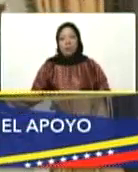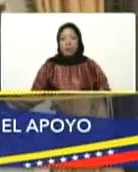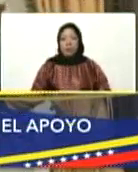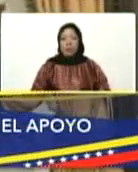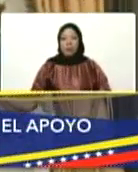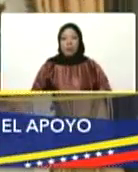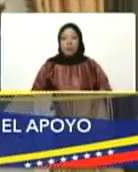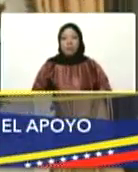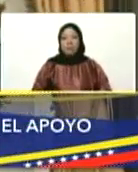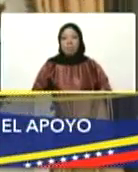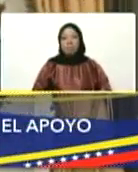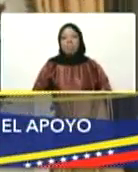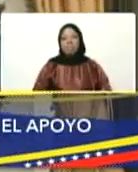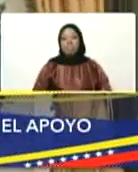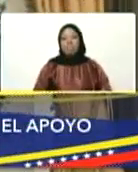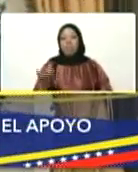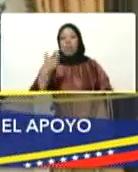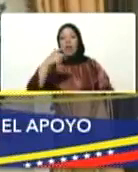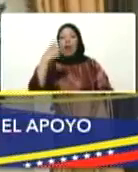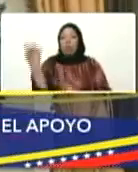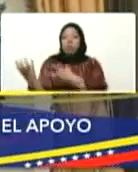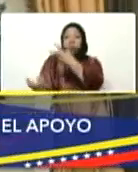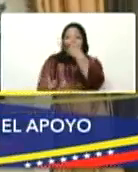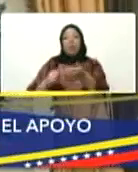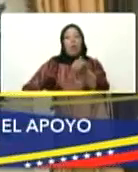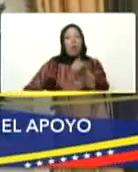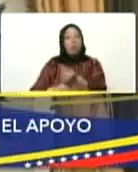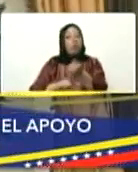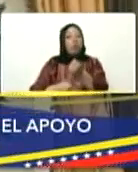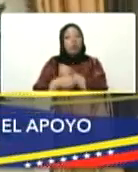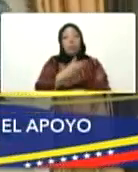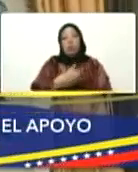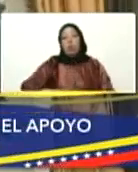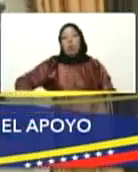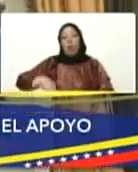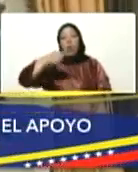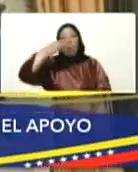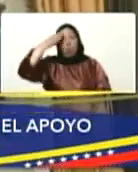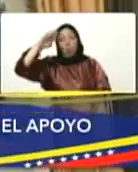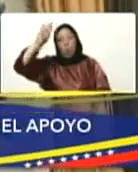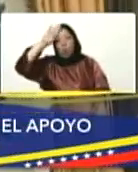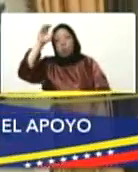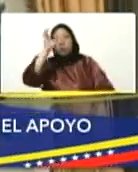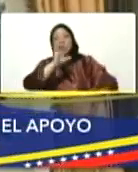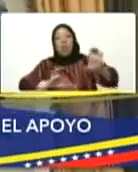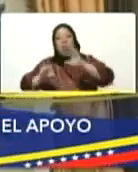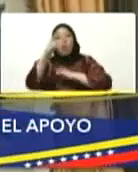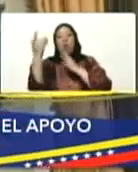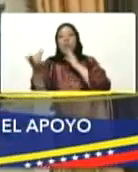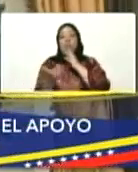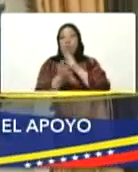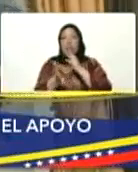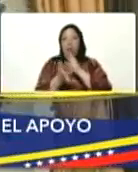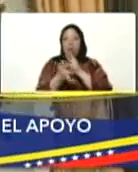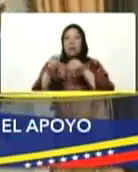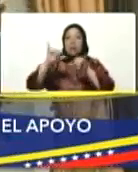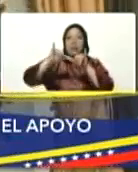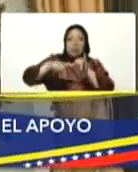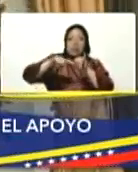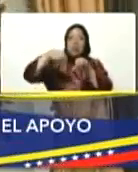de extinguir el incendio. Y ahora viene todo el apoyo científico, técnico, de ingeniería,